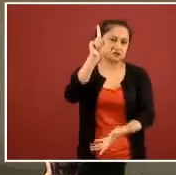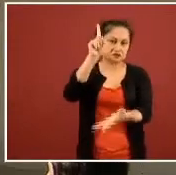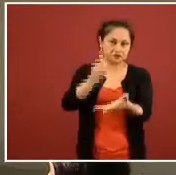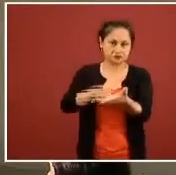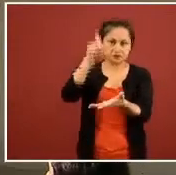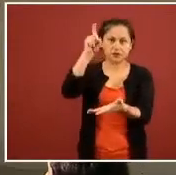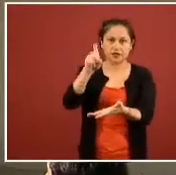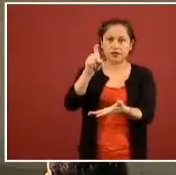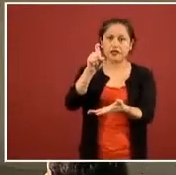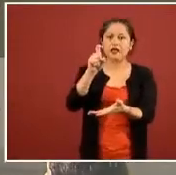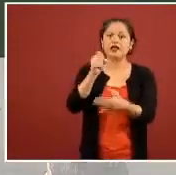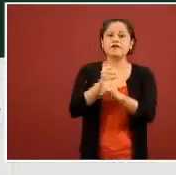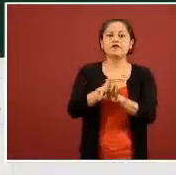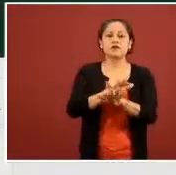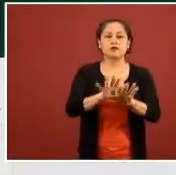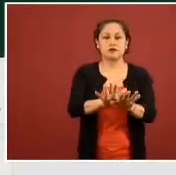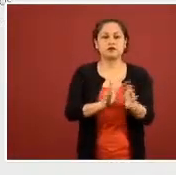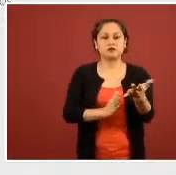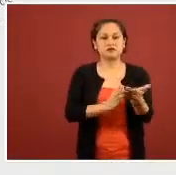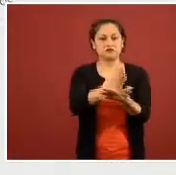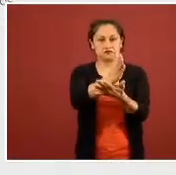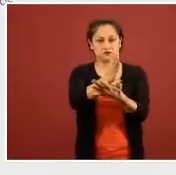en información accesible, por favor?